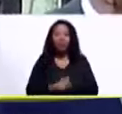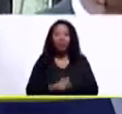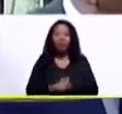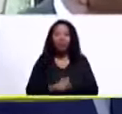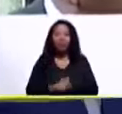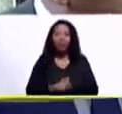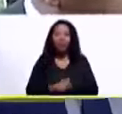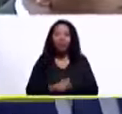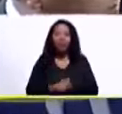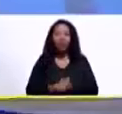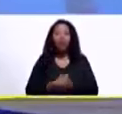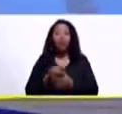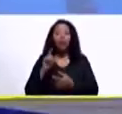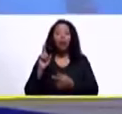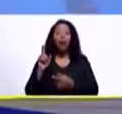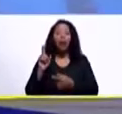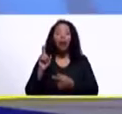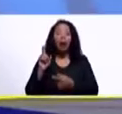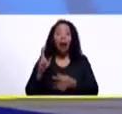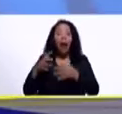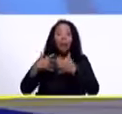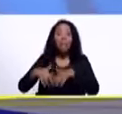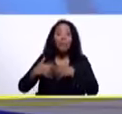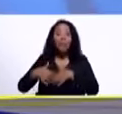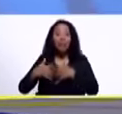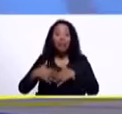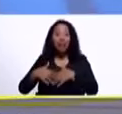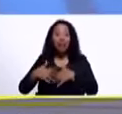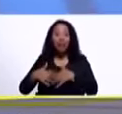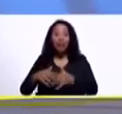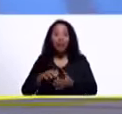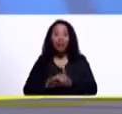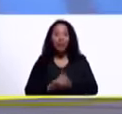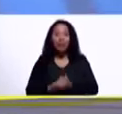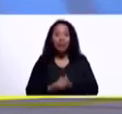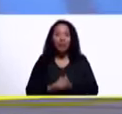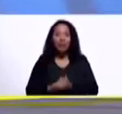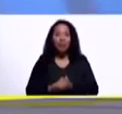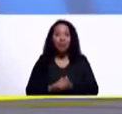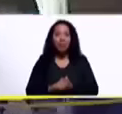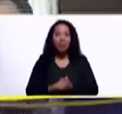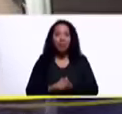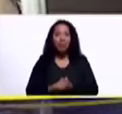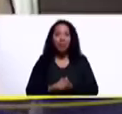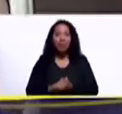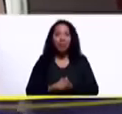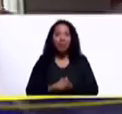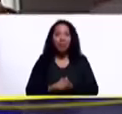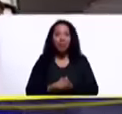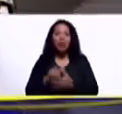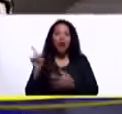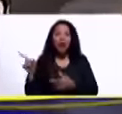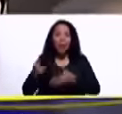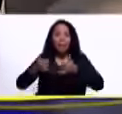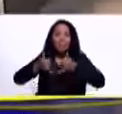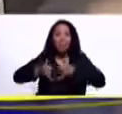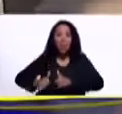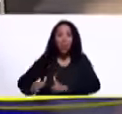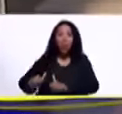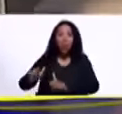del Hotel Eurobuilding, empresario de largo data, de muchos años, descendiente de